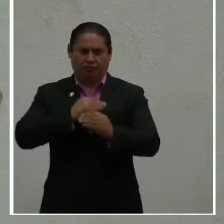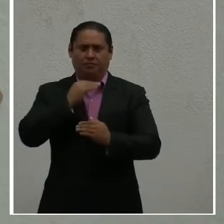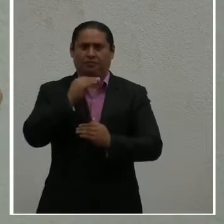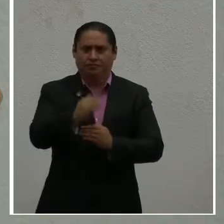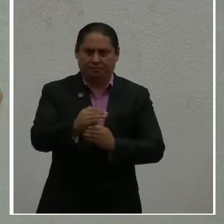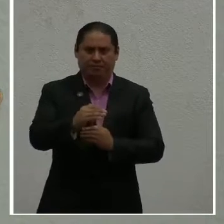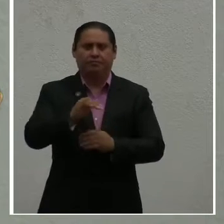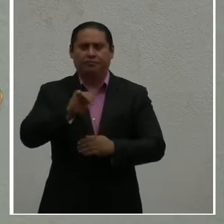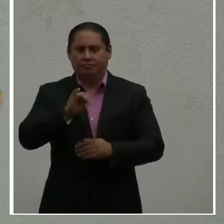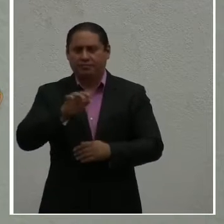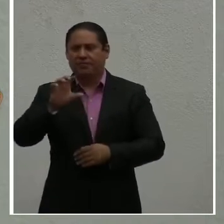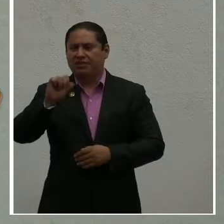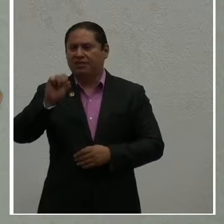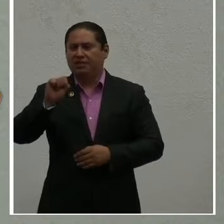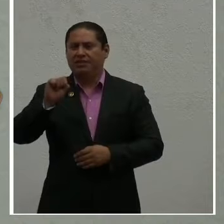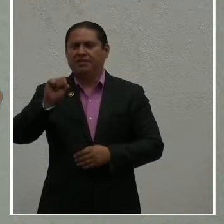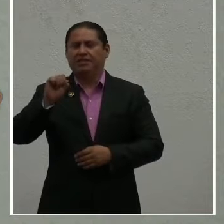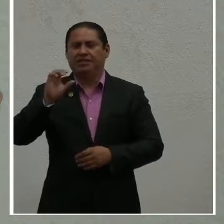penal del